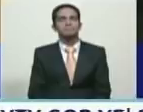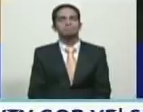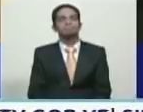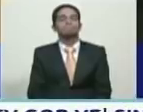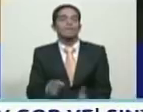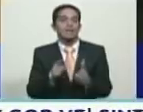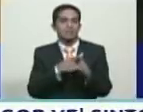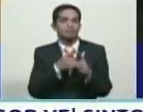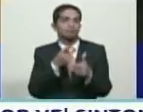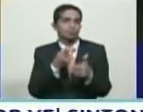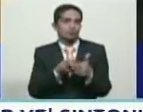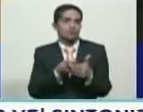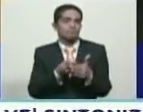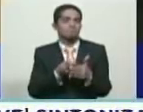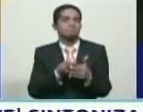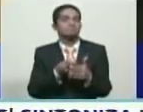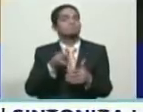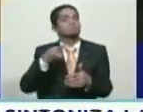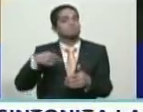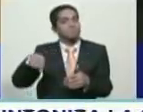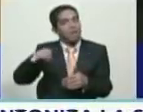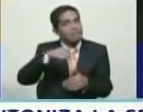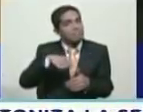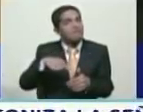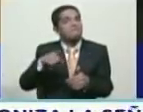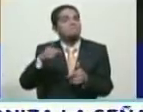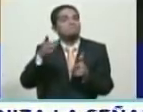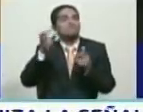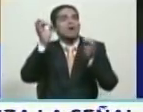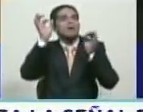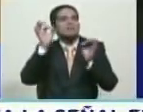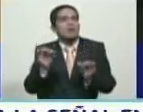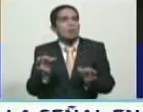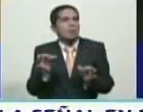Tenemos que asegurarnos